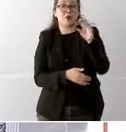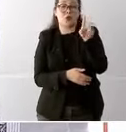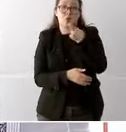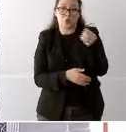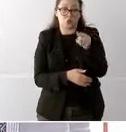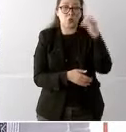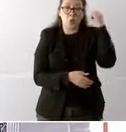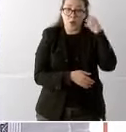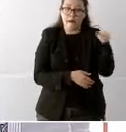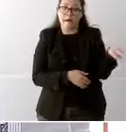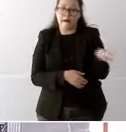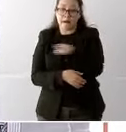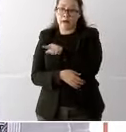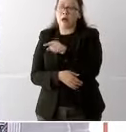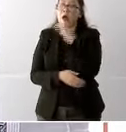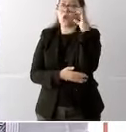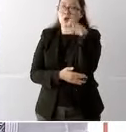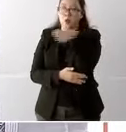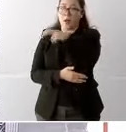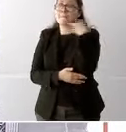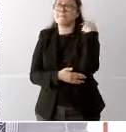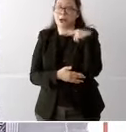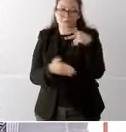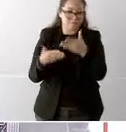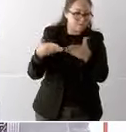Coatzacoalcos. Y ya también